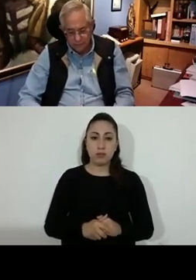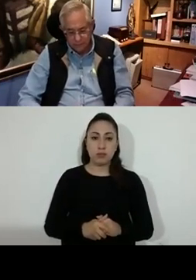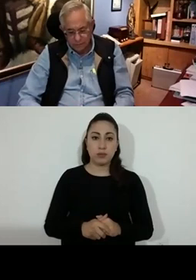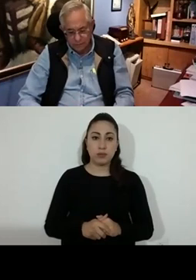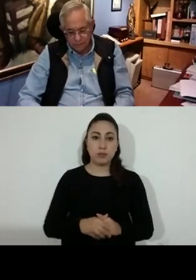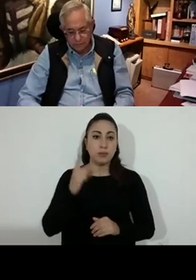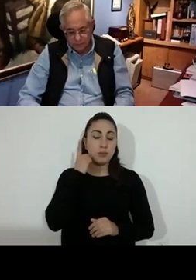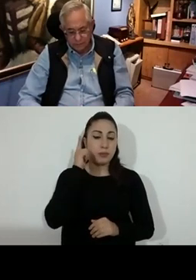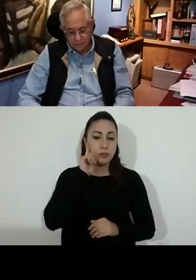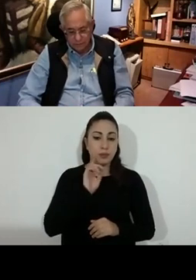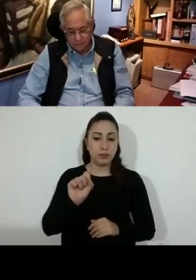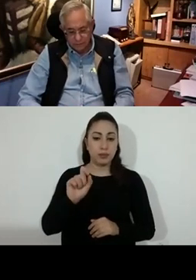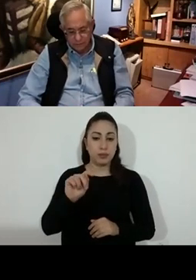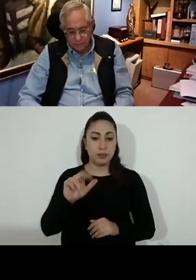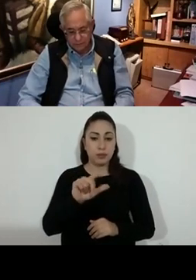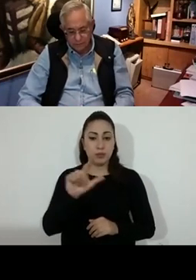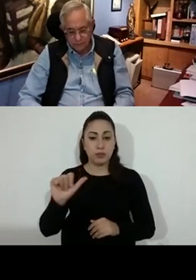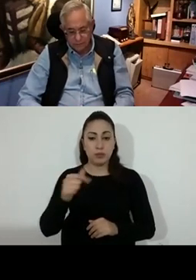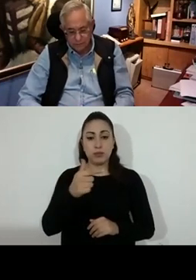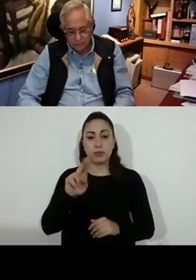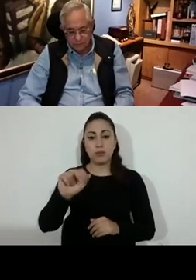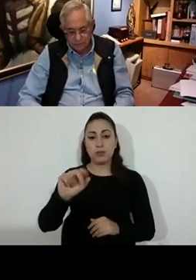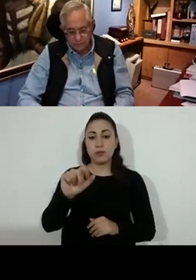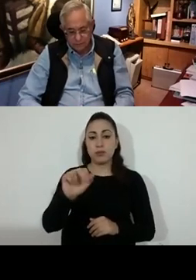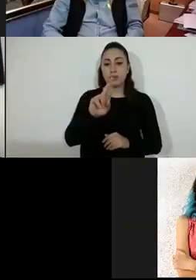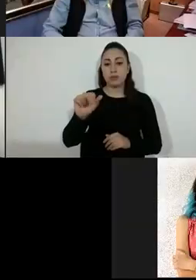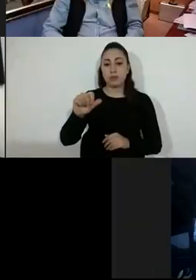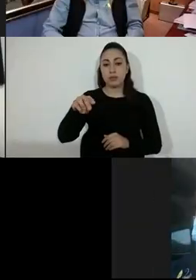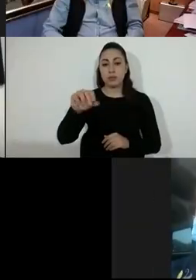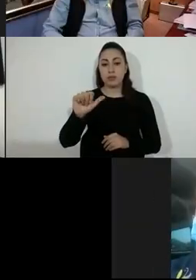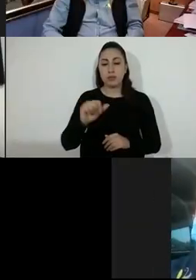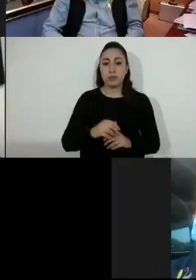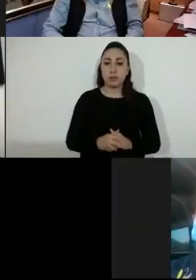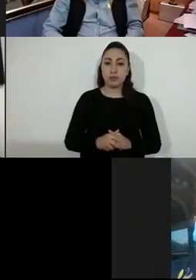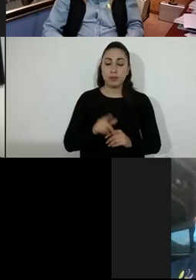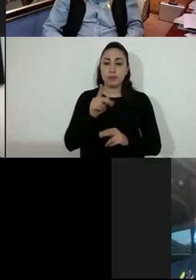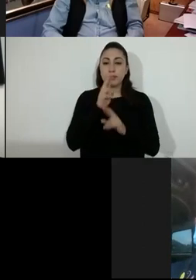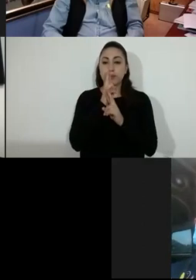Diputada Estrella Isabel Guadarrama. Favor.